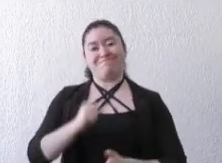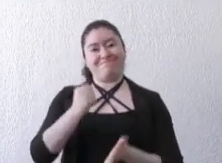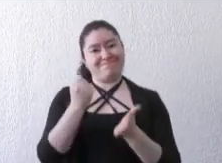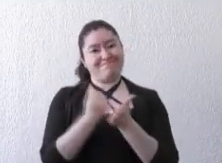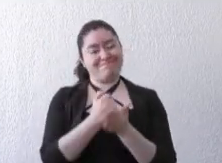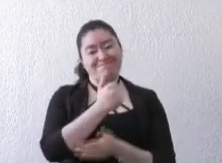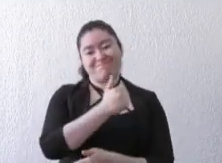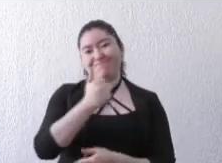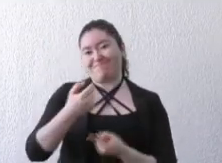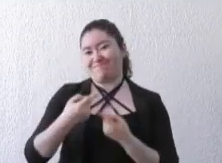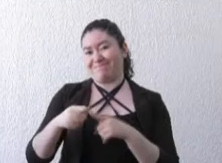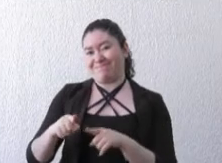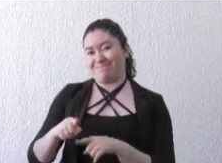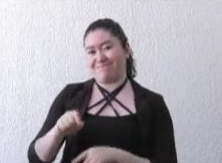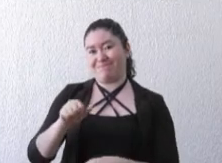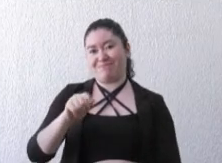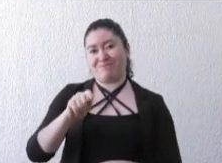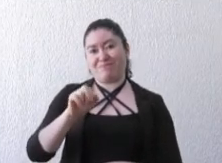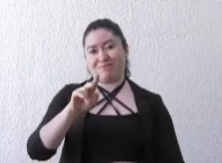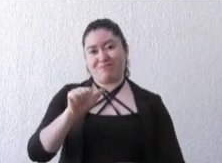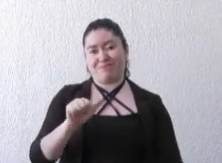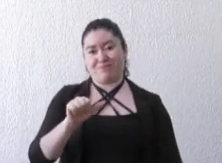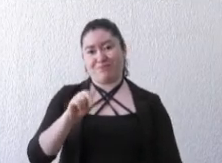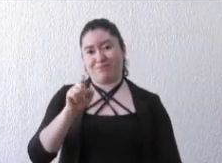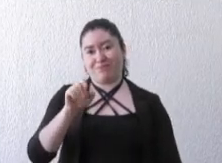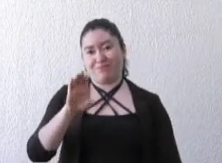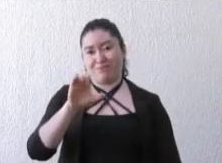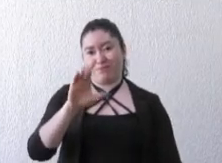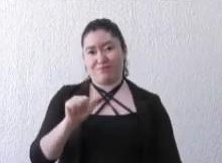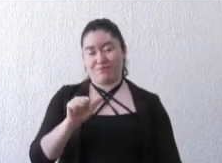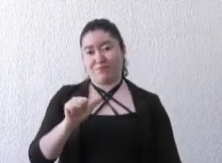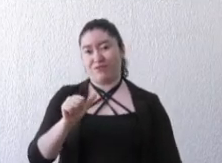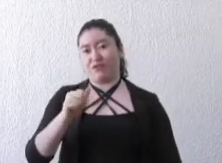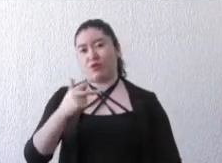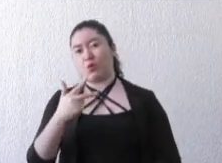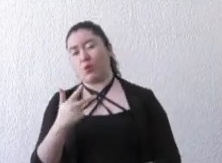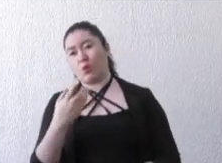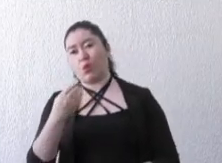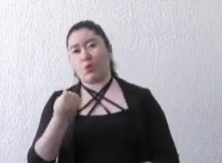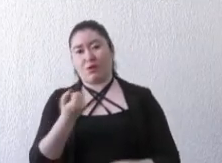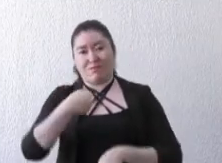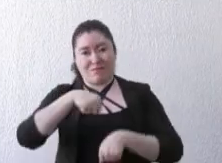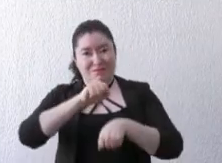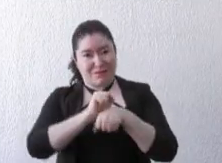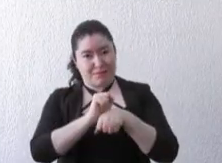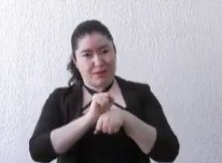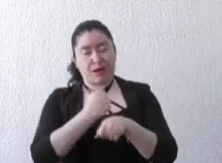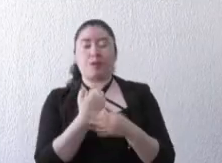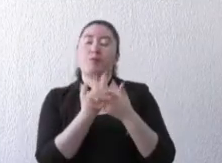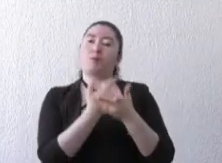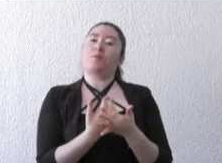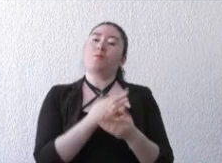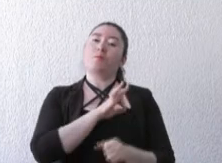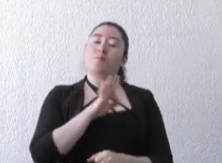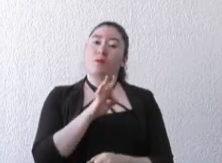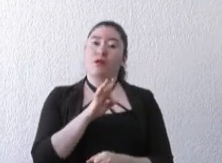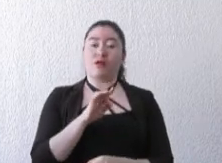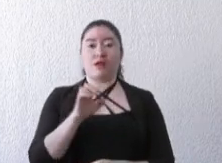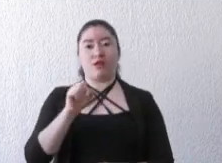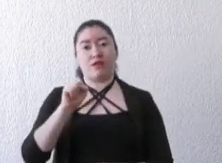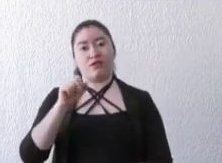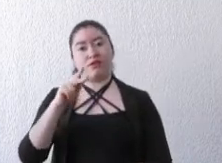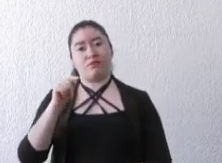AstraZeneca tienes hasta 8 o 9 semanas para poder aplicar la segunda dosis. En el caso de la Sputnik son 21 días